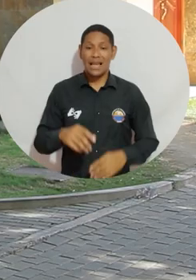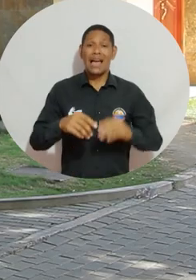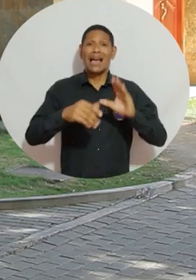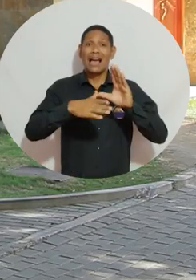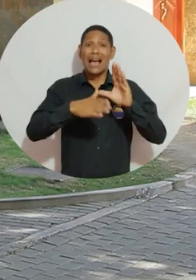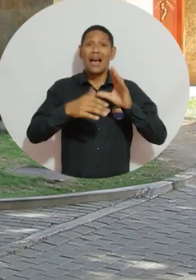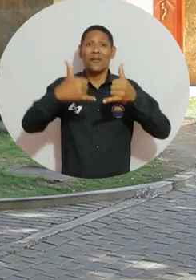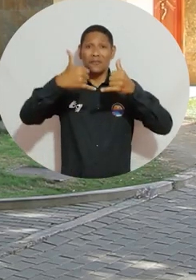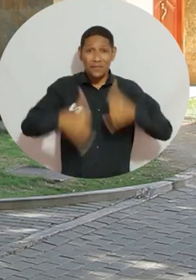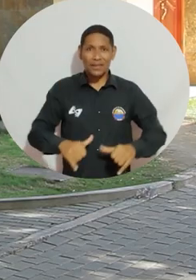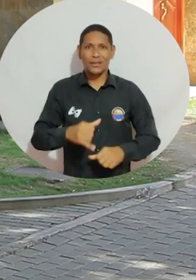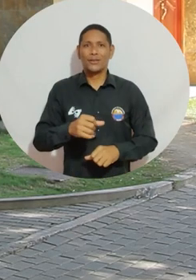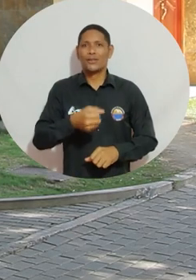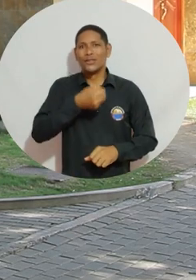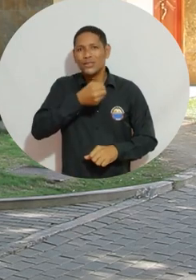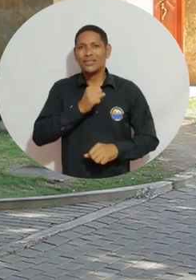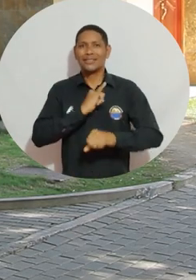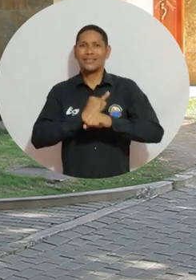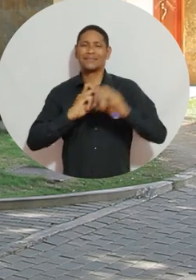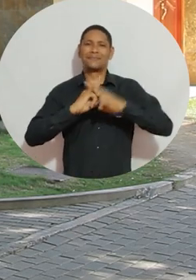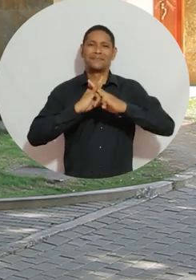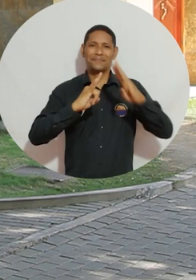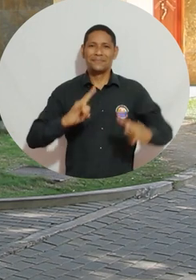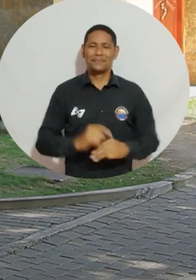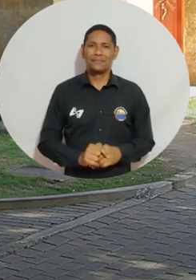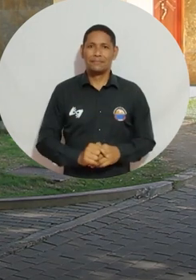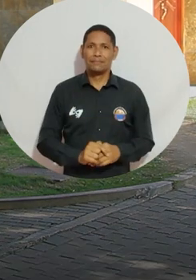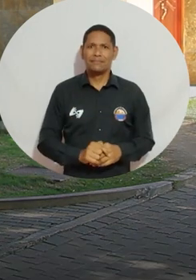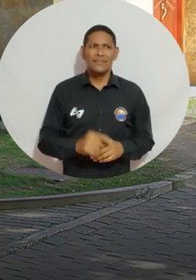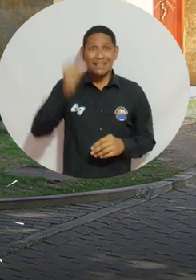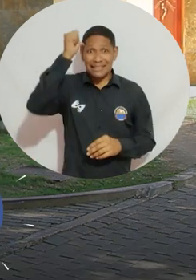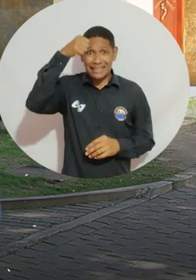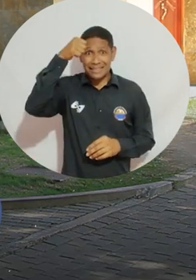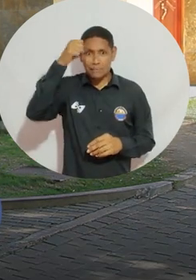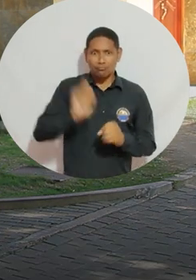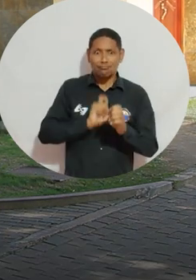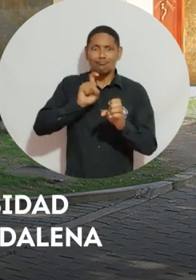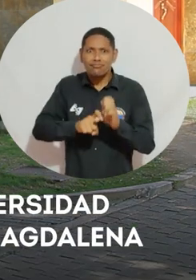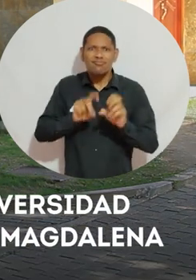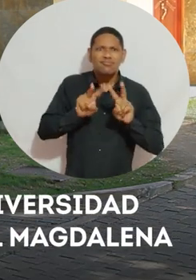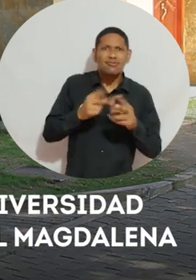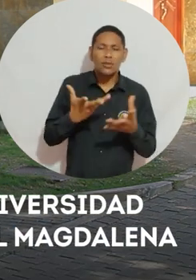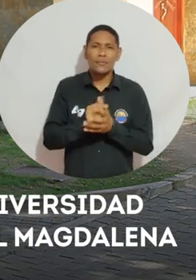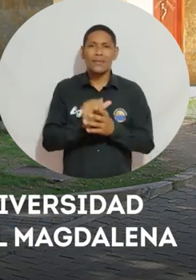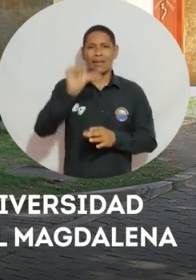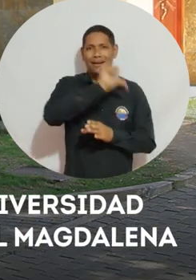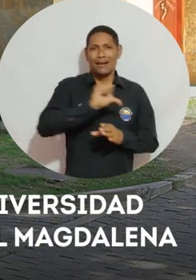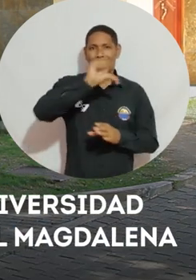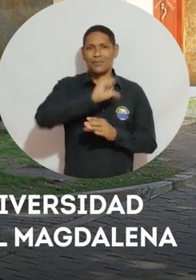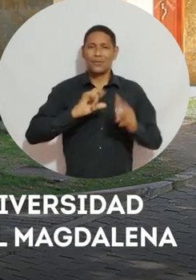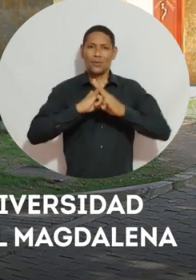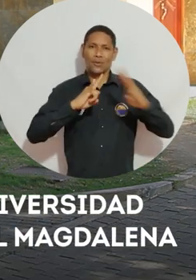Hemos llegado al final del Campus TV, programa institucional de la Universidad del Magdalena. Recuerden seguirnos en nuestras redes